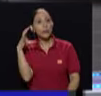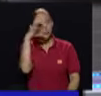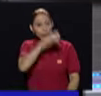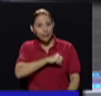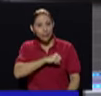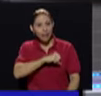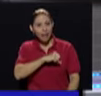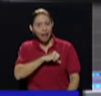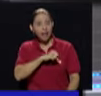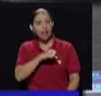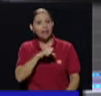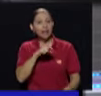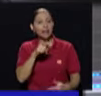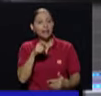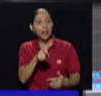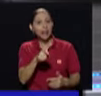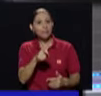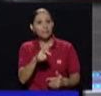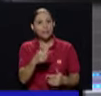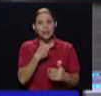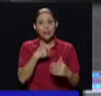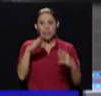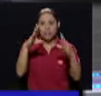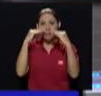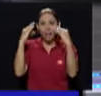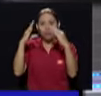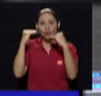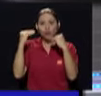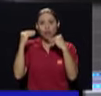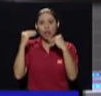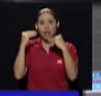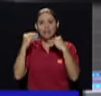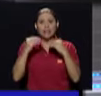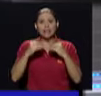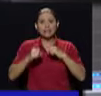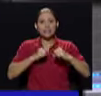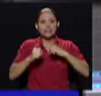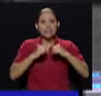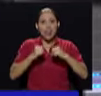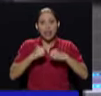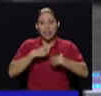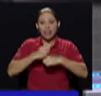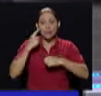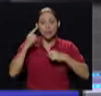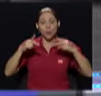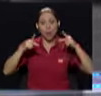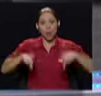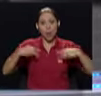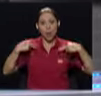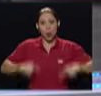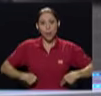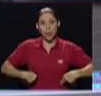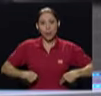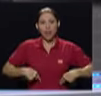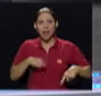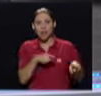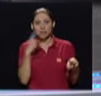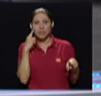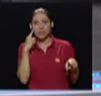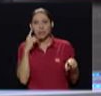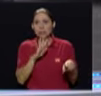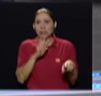que estaban obteniendo datos de sismicidad inducida, la respuesta fue quitemos las estaciones para que la gente no se